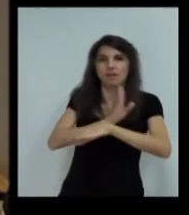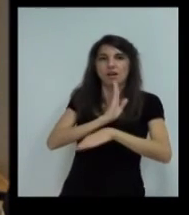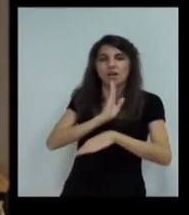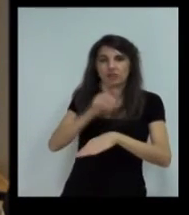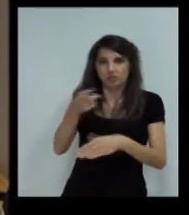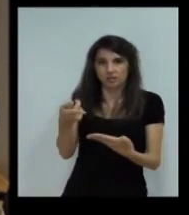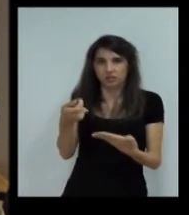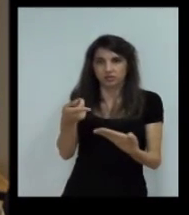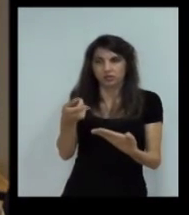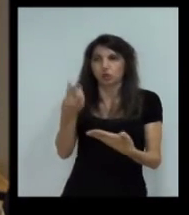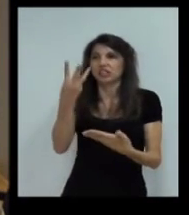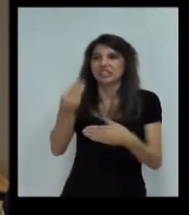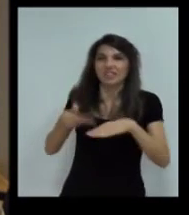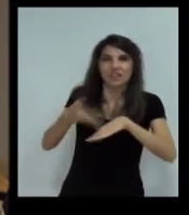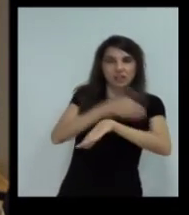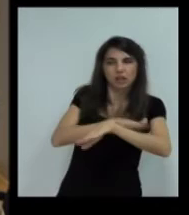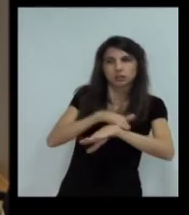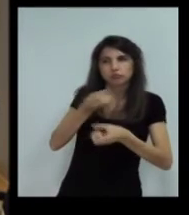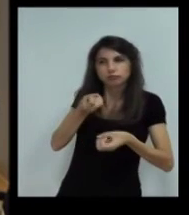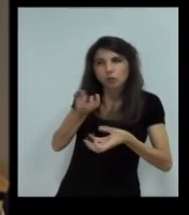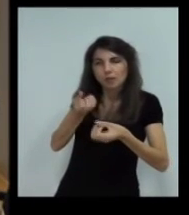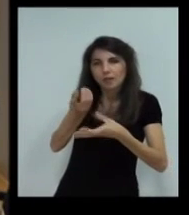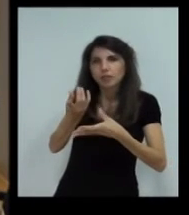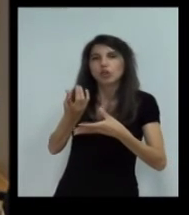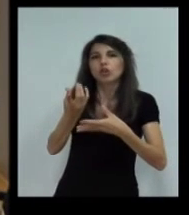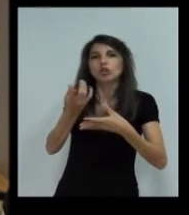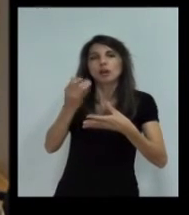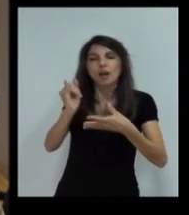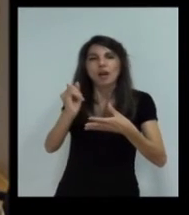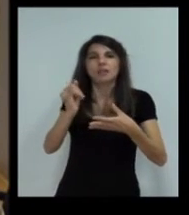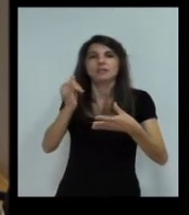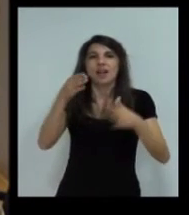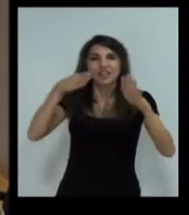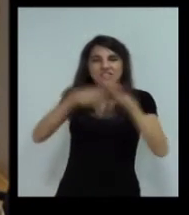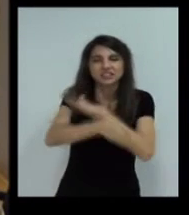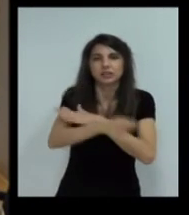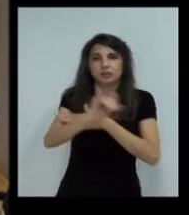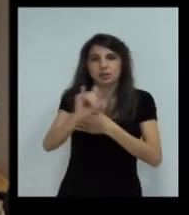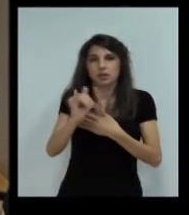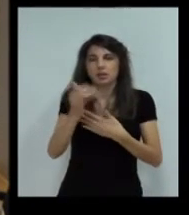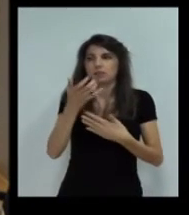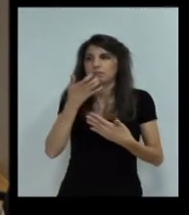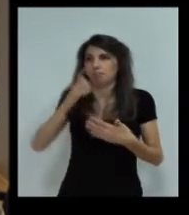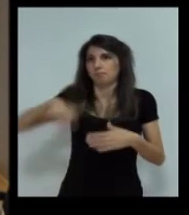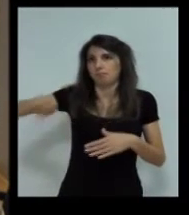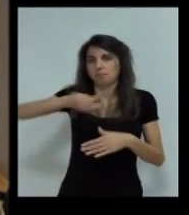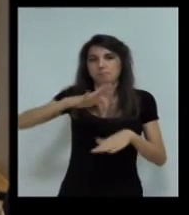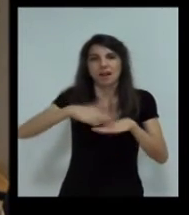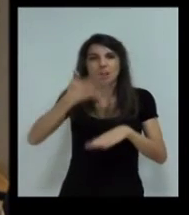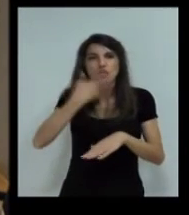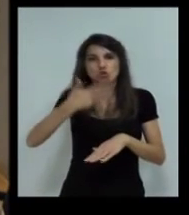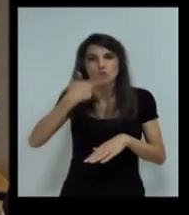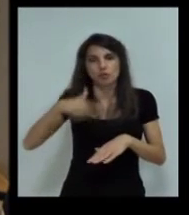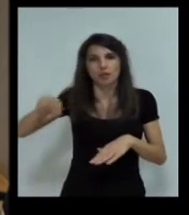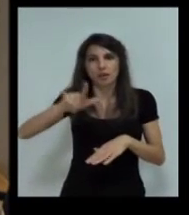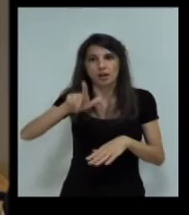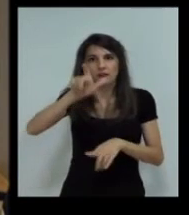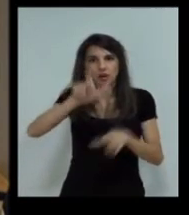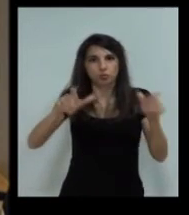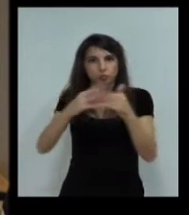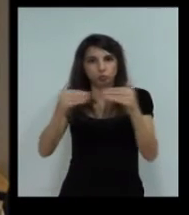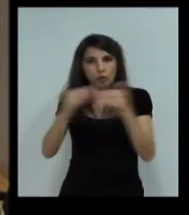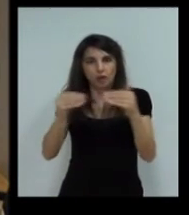3 días de antelación, ¿no? para su publicación, y por lo tanto que sean conocidas por los potenciales